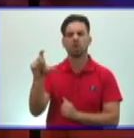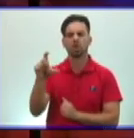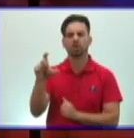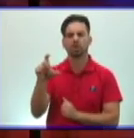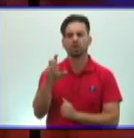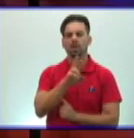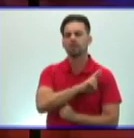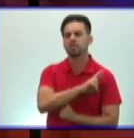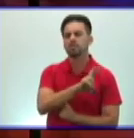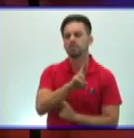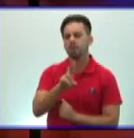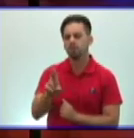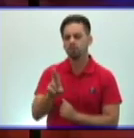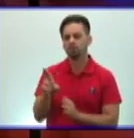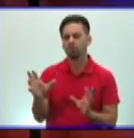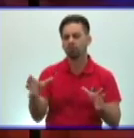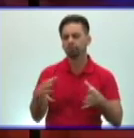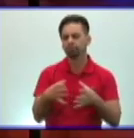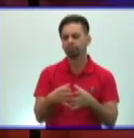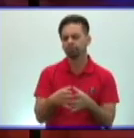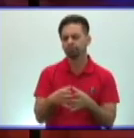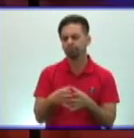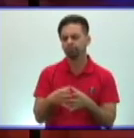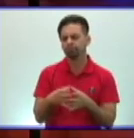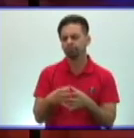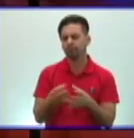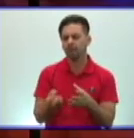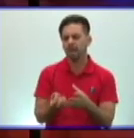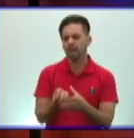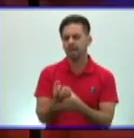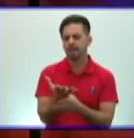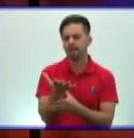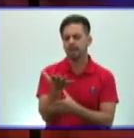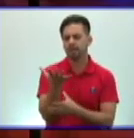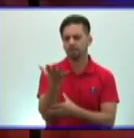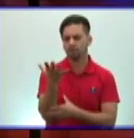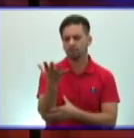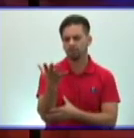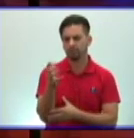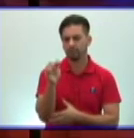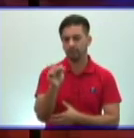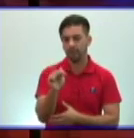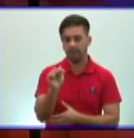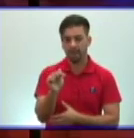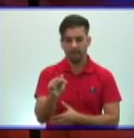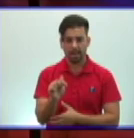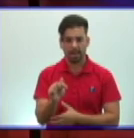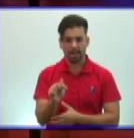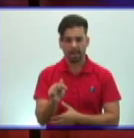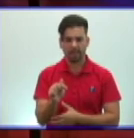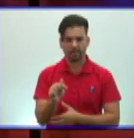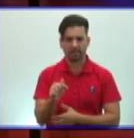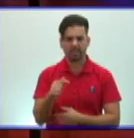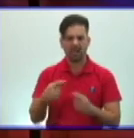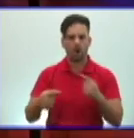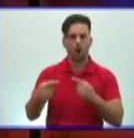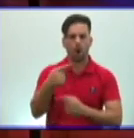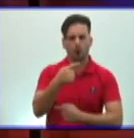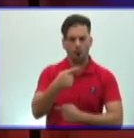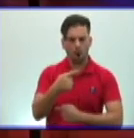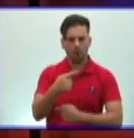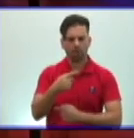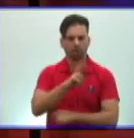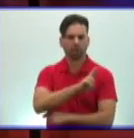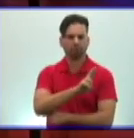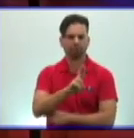de los girasoles. ¿Qué cosas son la revolución de los girasoles? Es el estandarte de la contrarrevolución, utilizando siempre